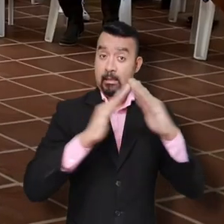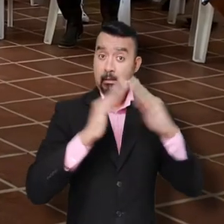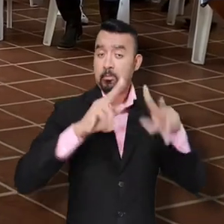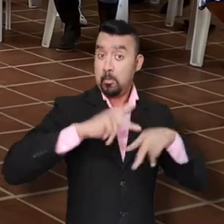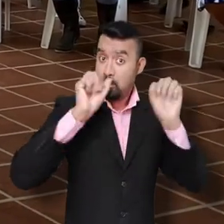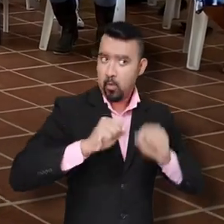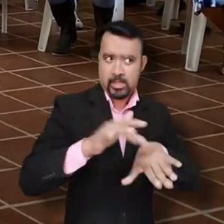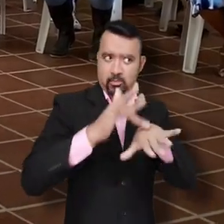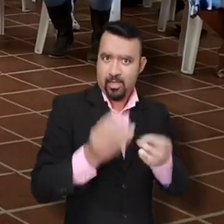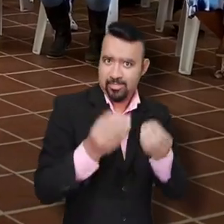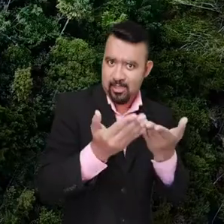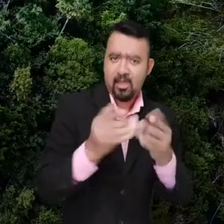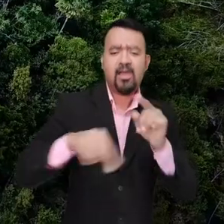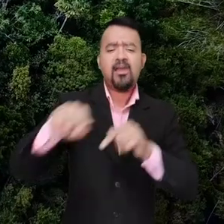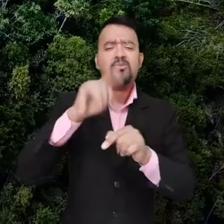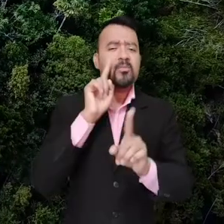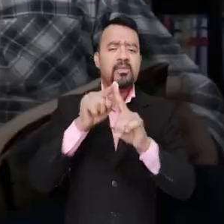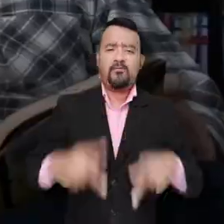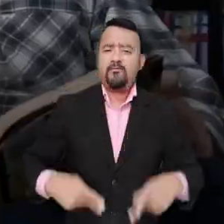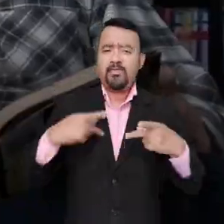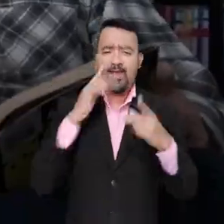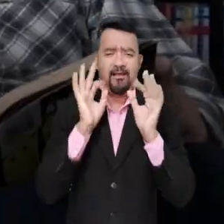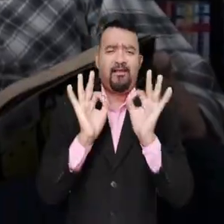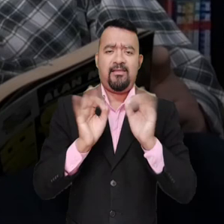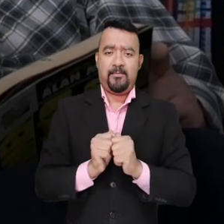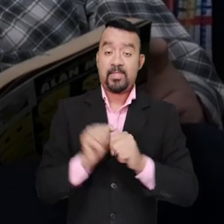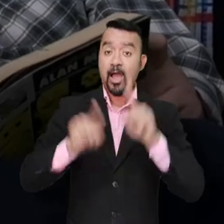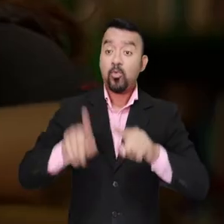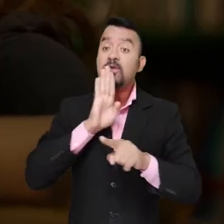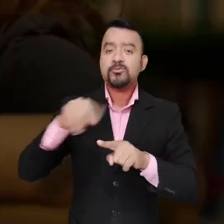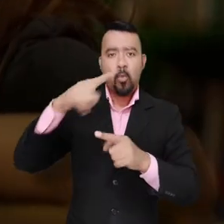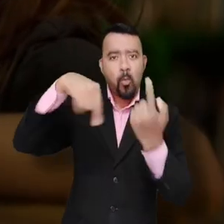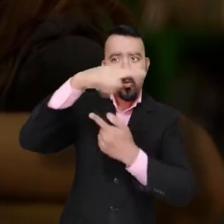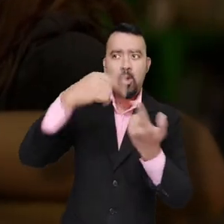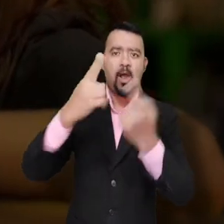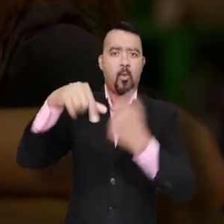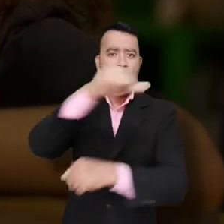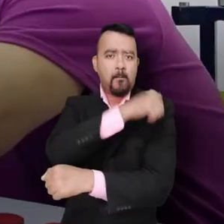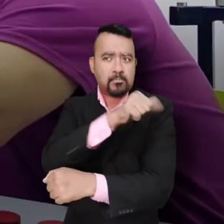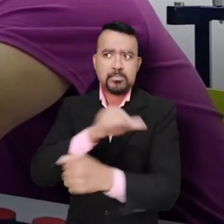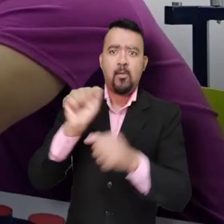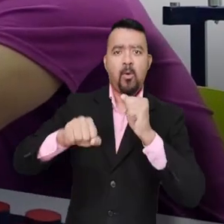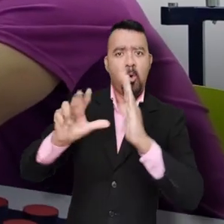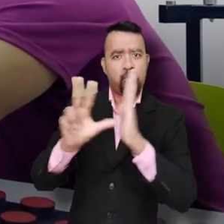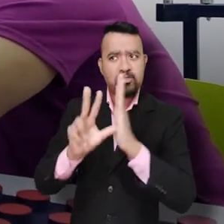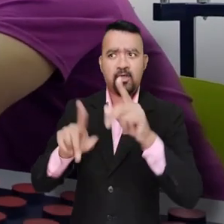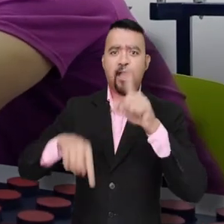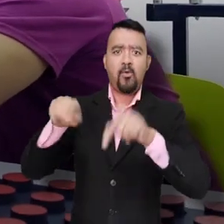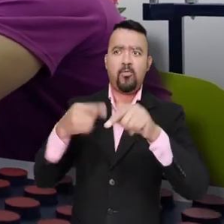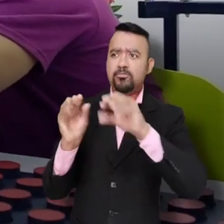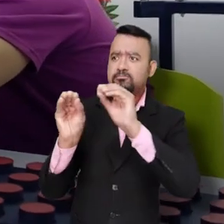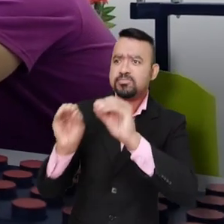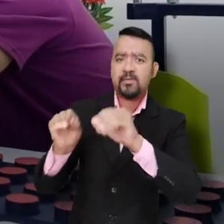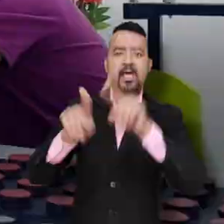Con nuestros servicios de recreación, hoteles y viajes, formación y bibliotecas, buscamos generar experiencias, fortalecer sus